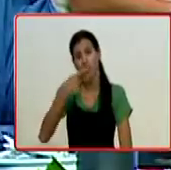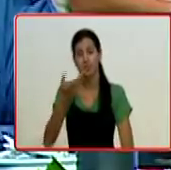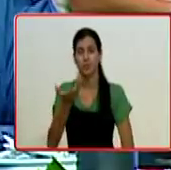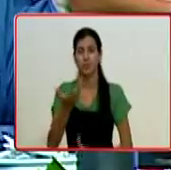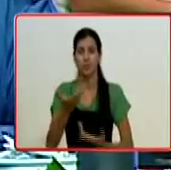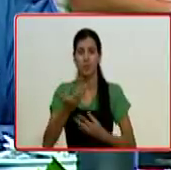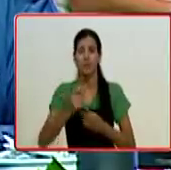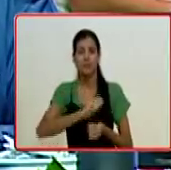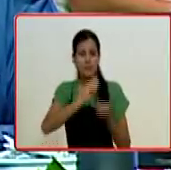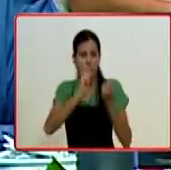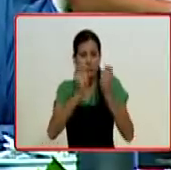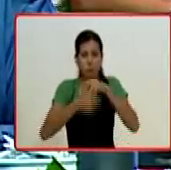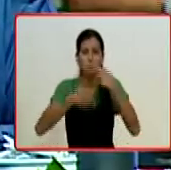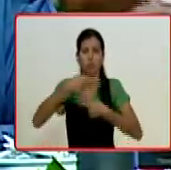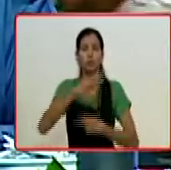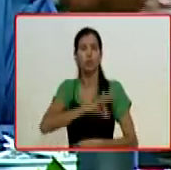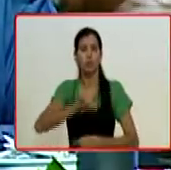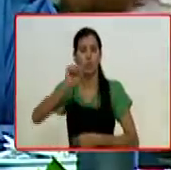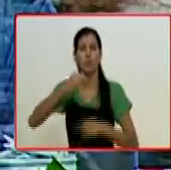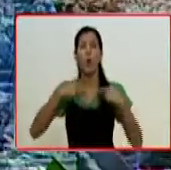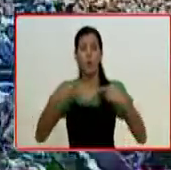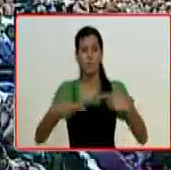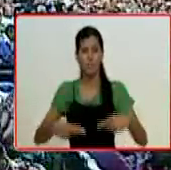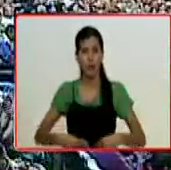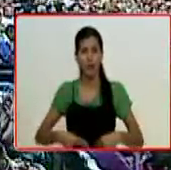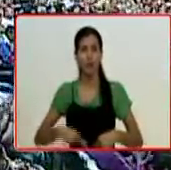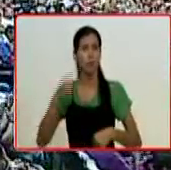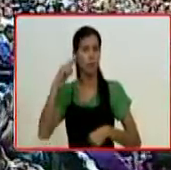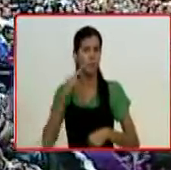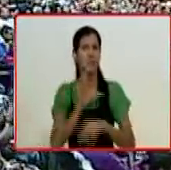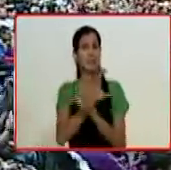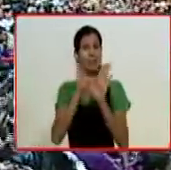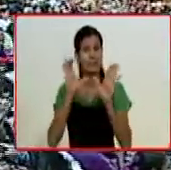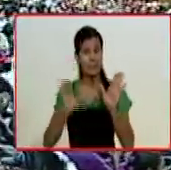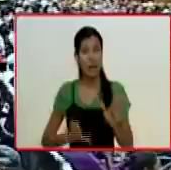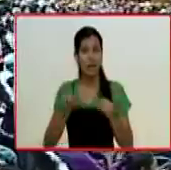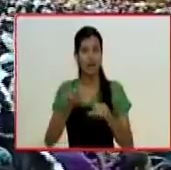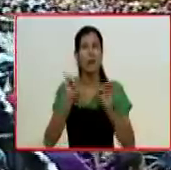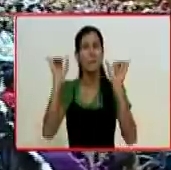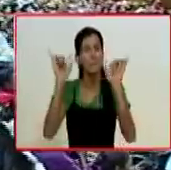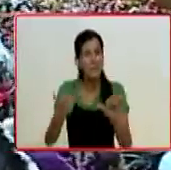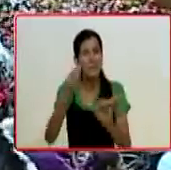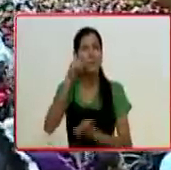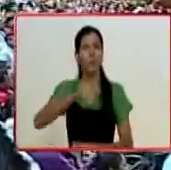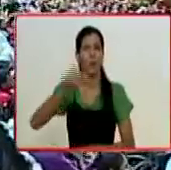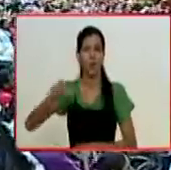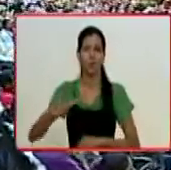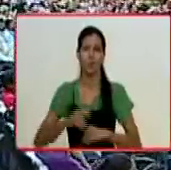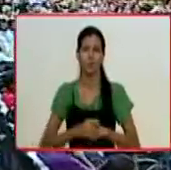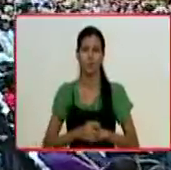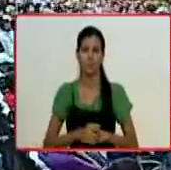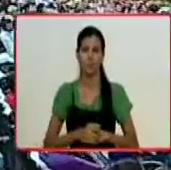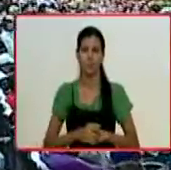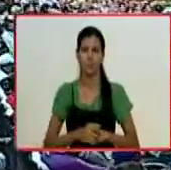revolución socialista, humanista, bolivariana, cristiana. ¡Es el mismo pueblo!